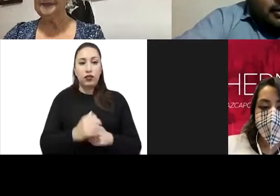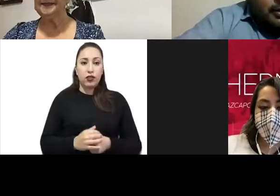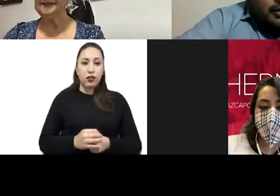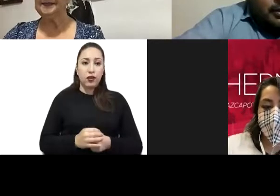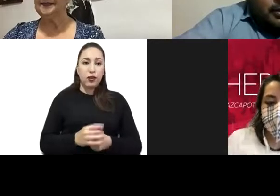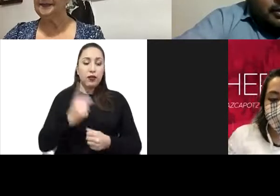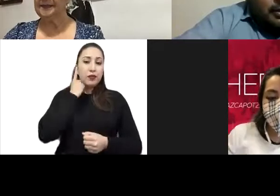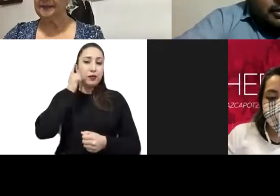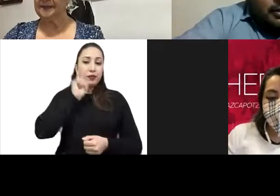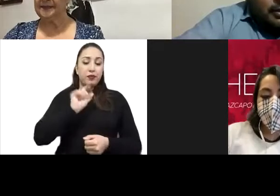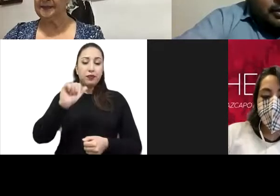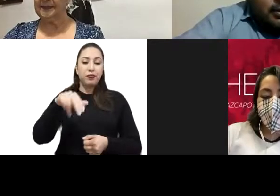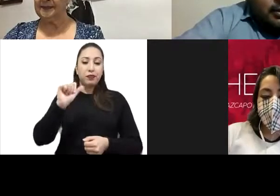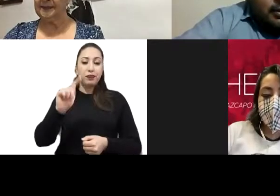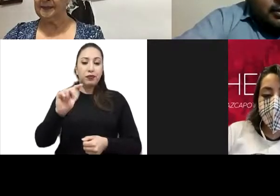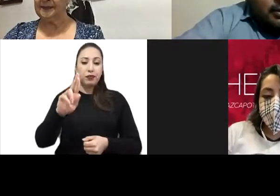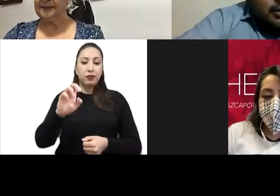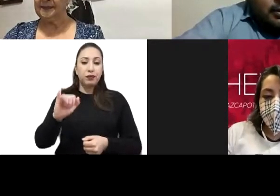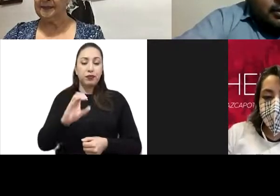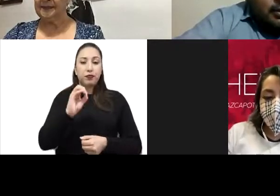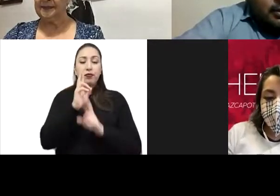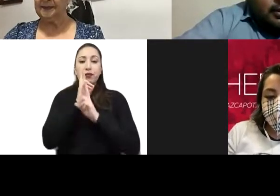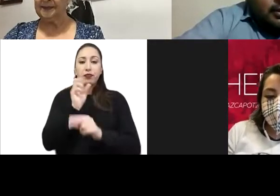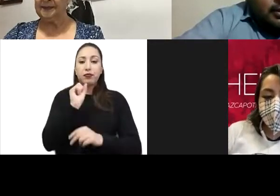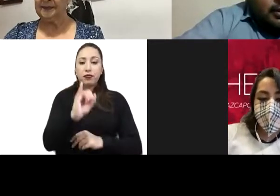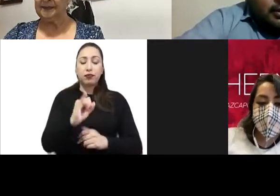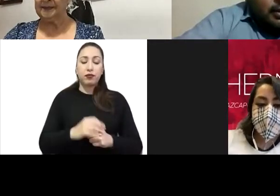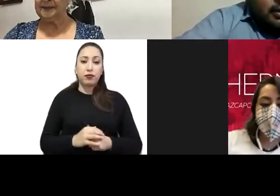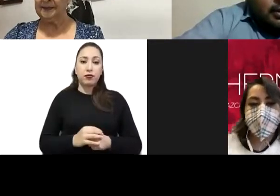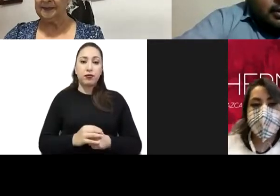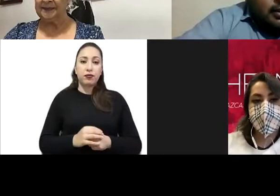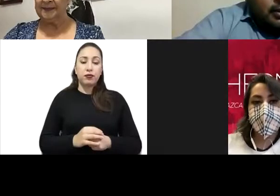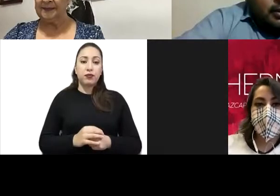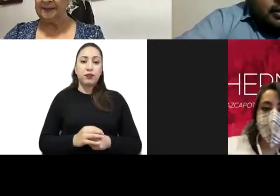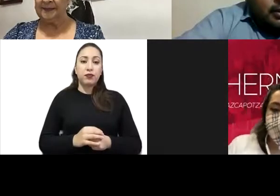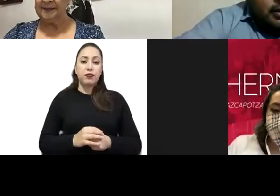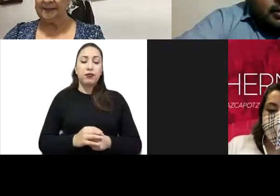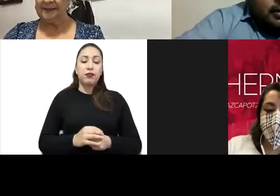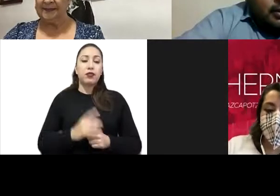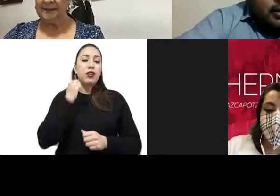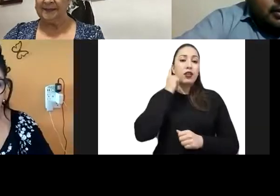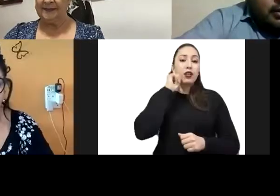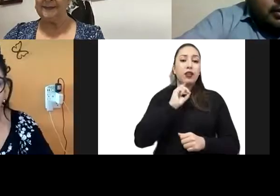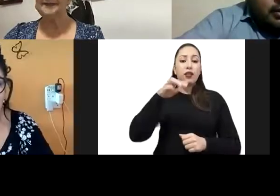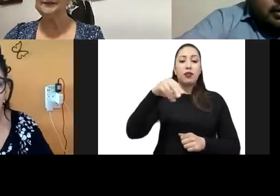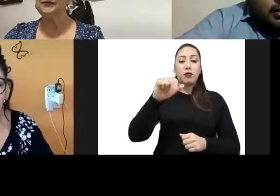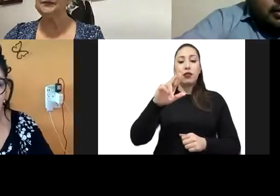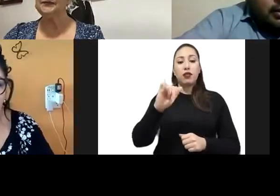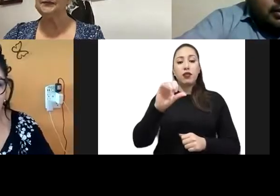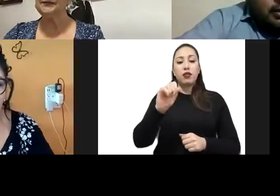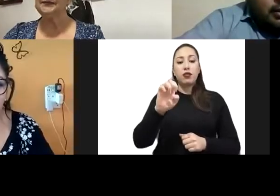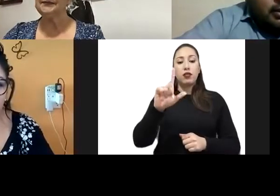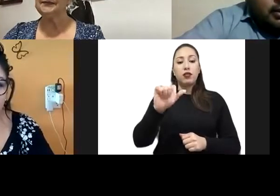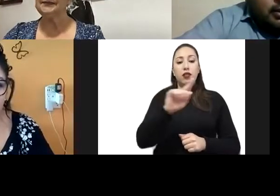Diputada Ana Cristina Hernández Trejo. Ana Hernández, a favor. Muchas gracias. Diputada Marisela Zúñiga.